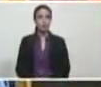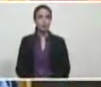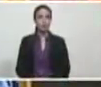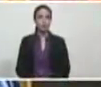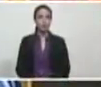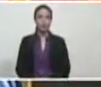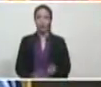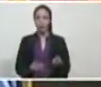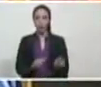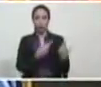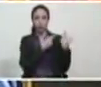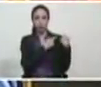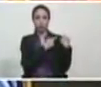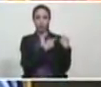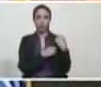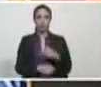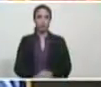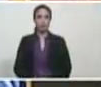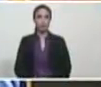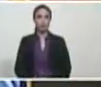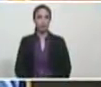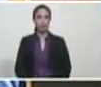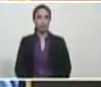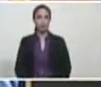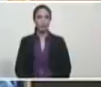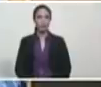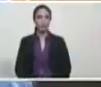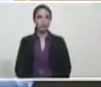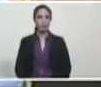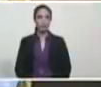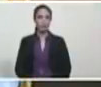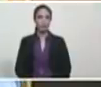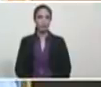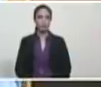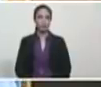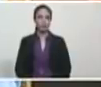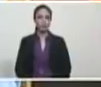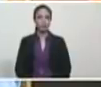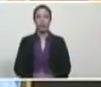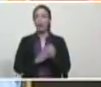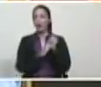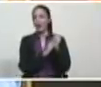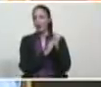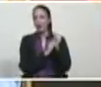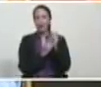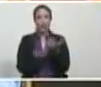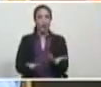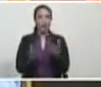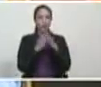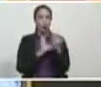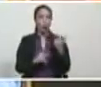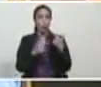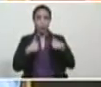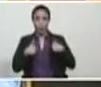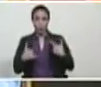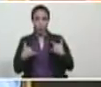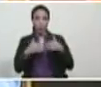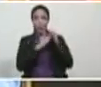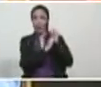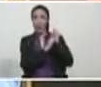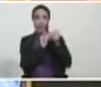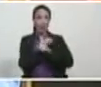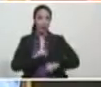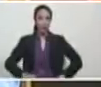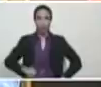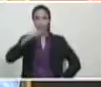Al mando del gobierno, al mando del Estado, al mando del país, al mando de la Fuerza Armada Nacional Bolivariana. Quiero